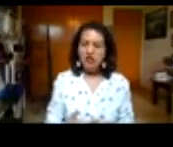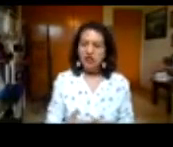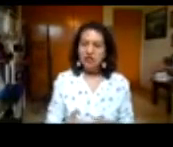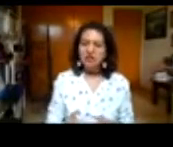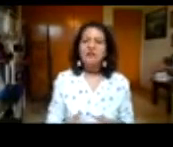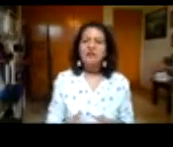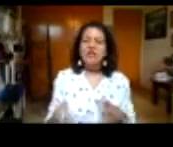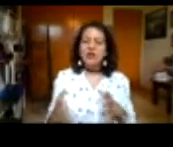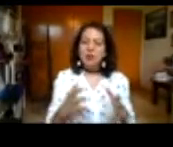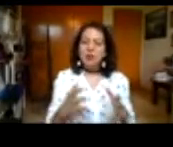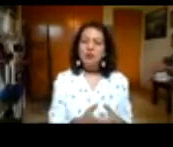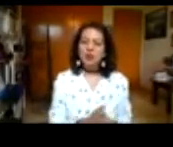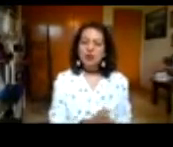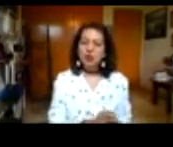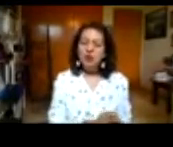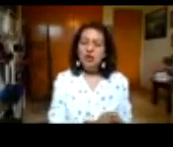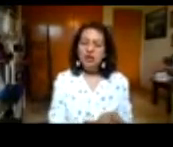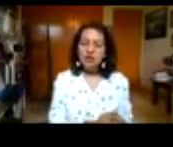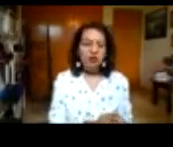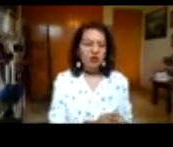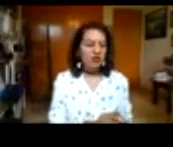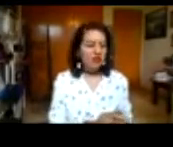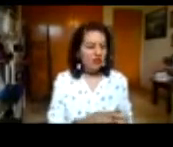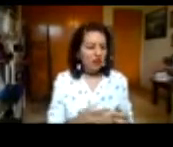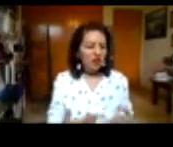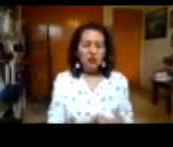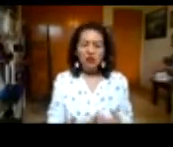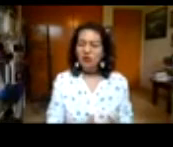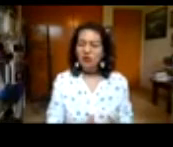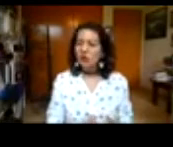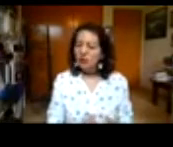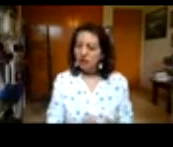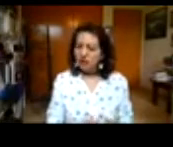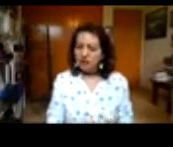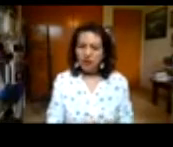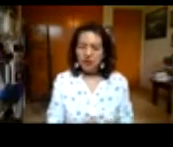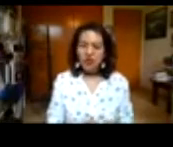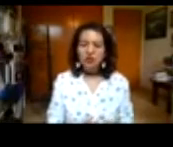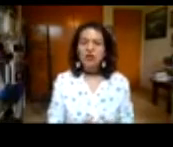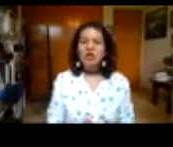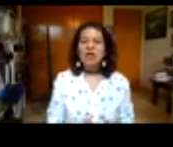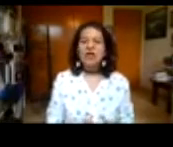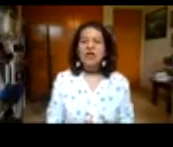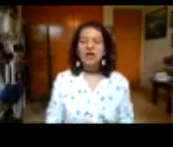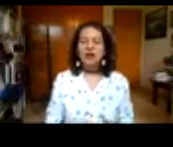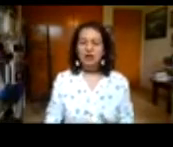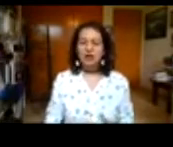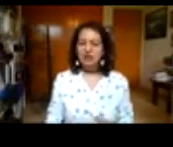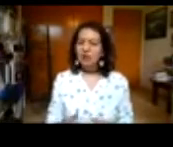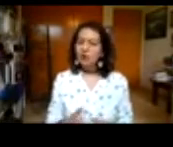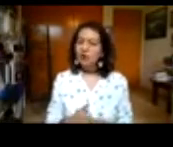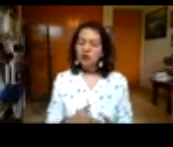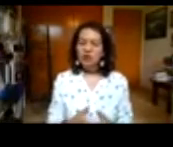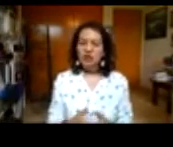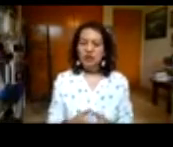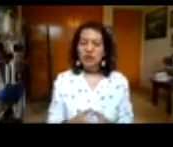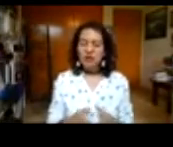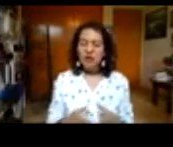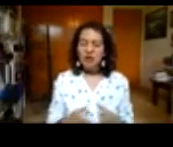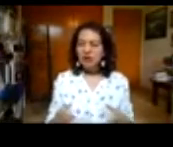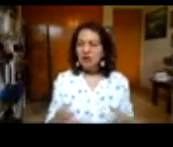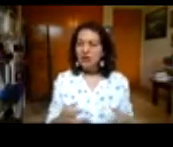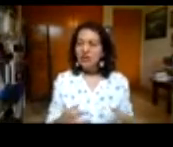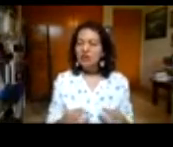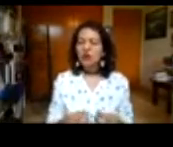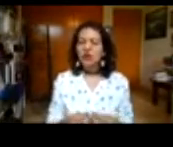este checklist. Y, por supuesto, una de las cosas, y con ello termino mi participación, que estamos